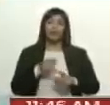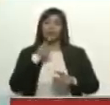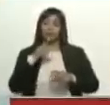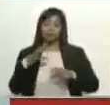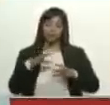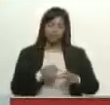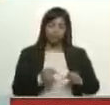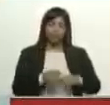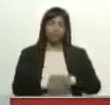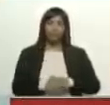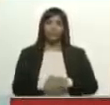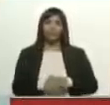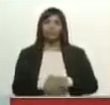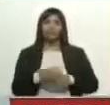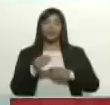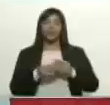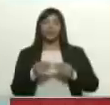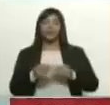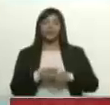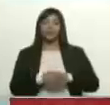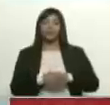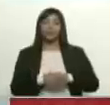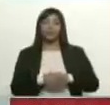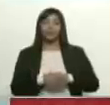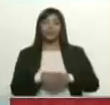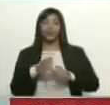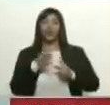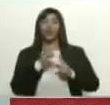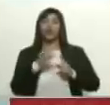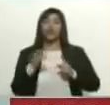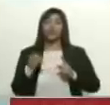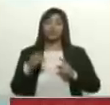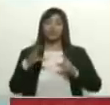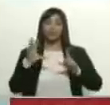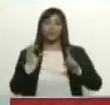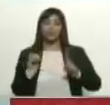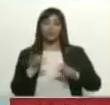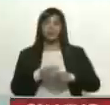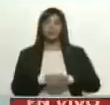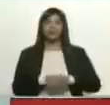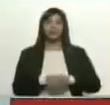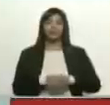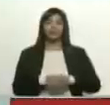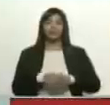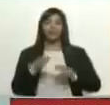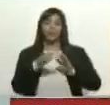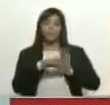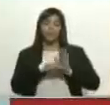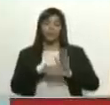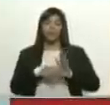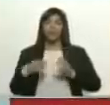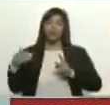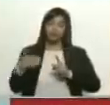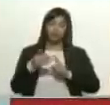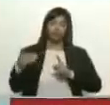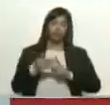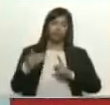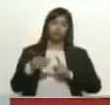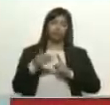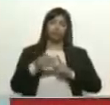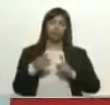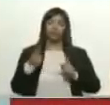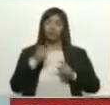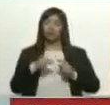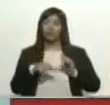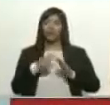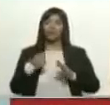invadida, le han lanzado 960 medidas coercitivas unilaterales que han